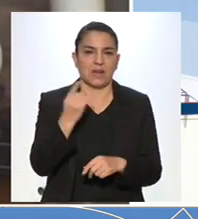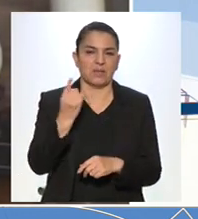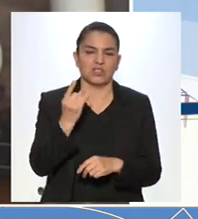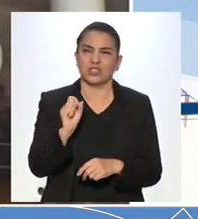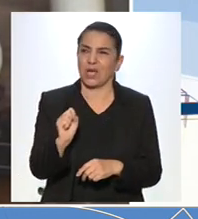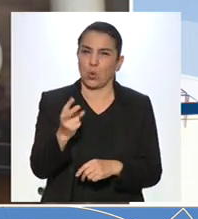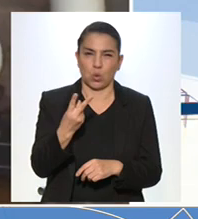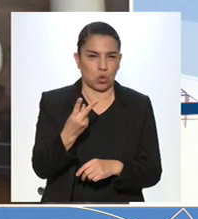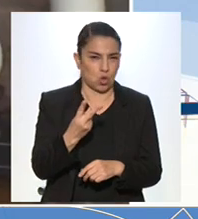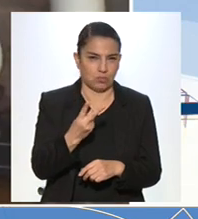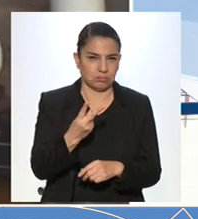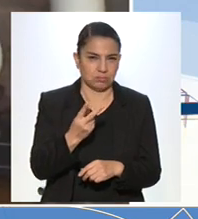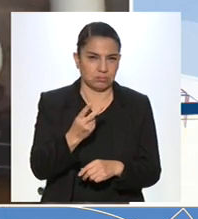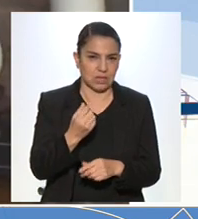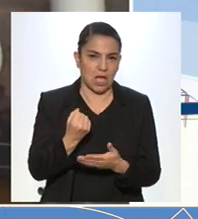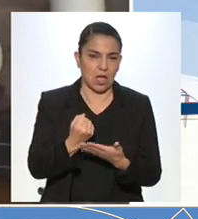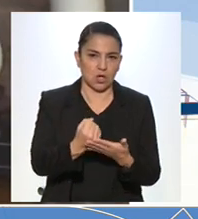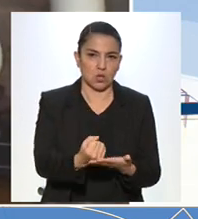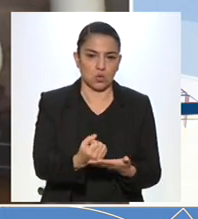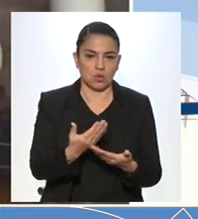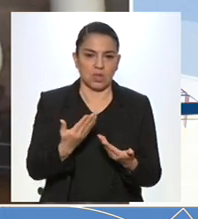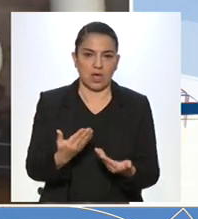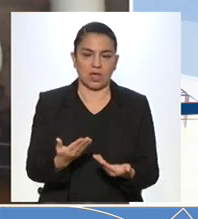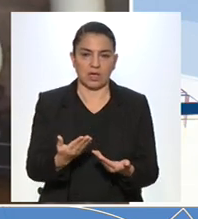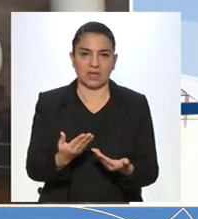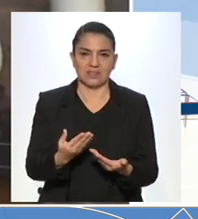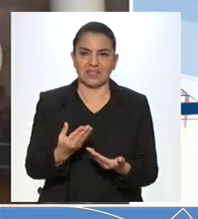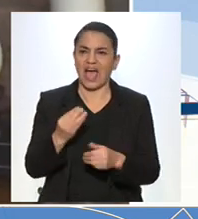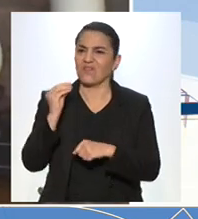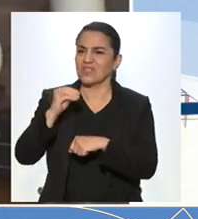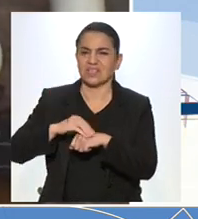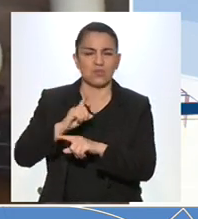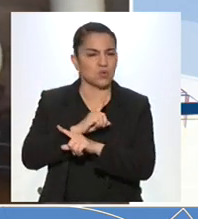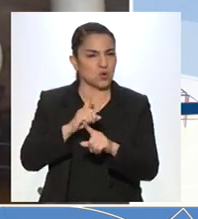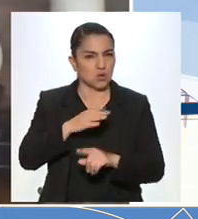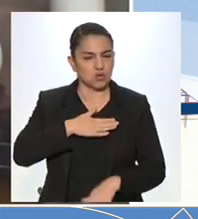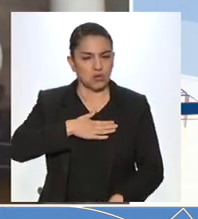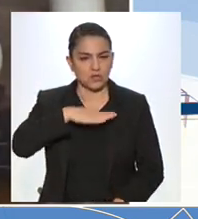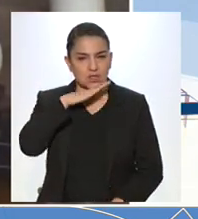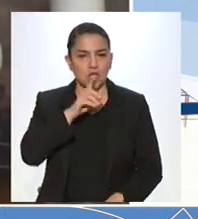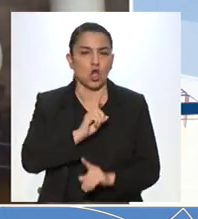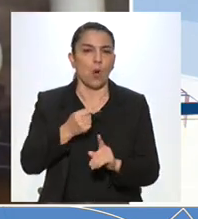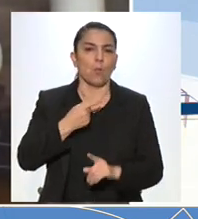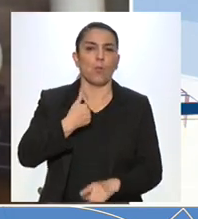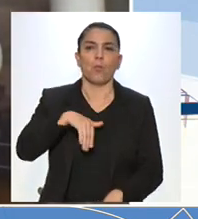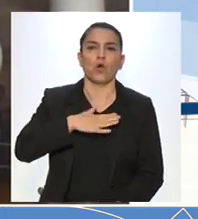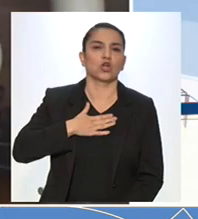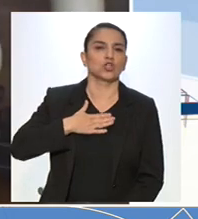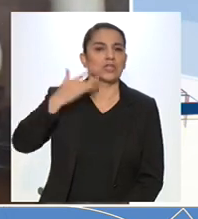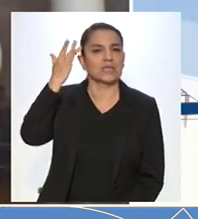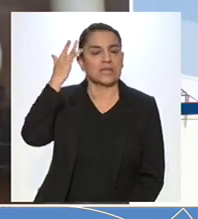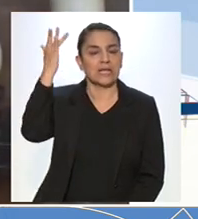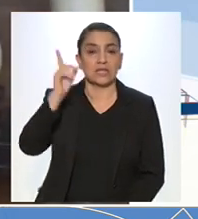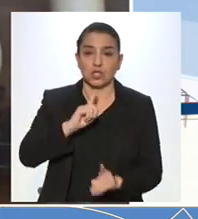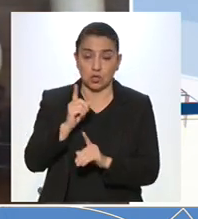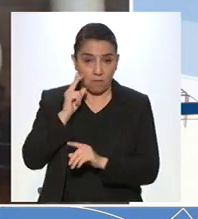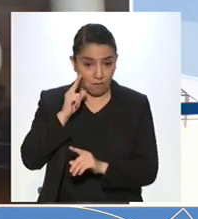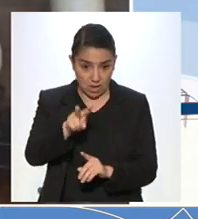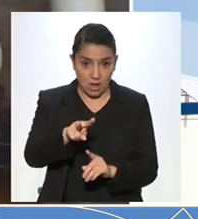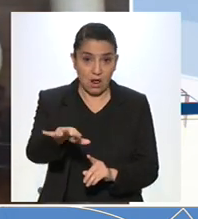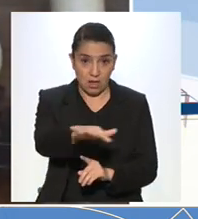segundo. Y se le dijo que eso a todas luces no iba a ser suficiente. No porque uno fuera más inteligente, era porque ver lo que estaba